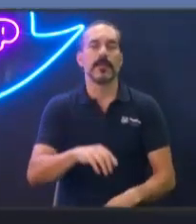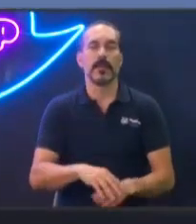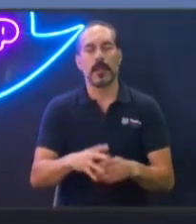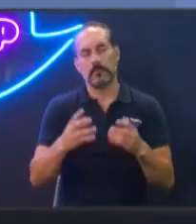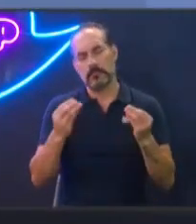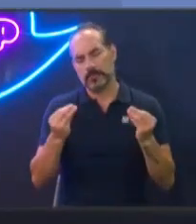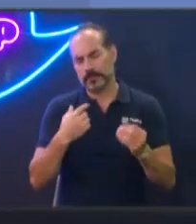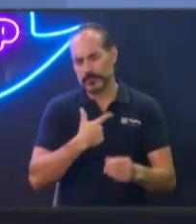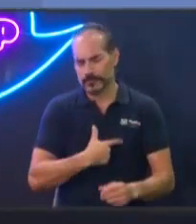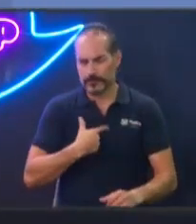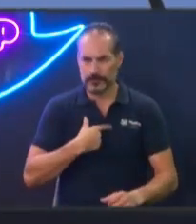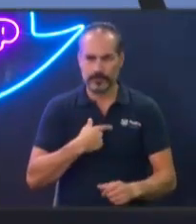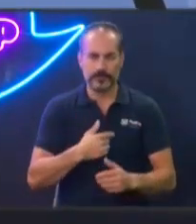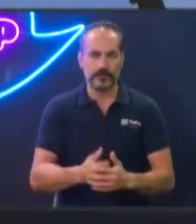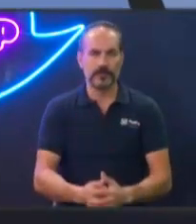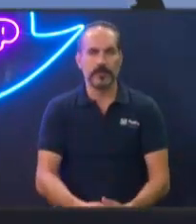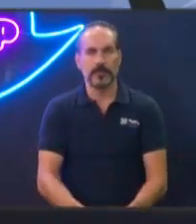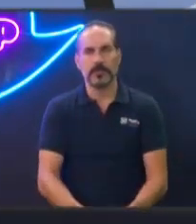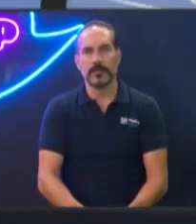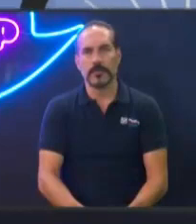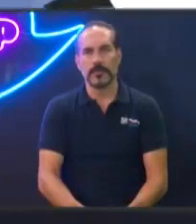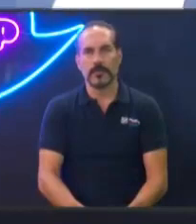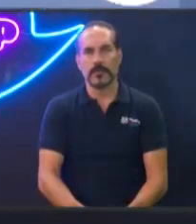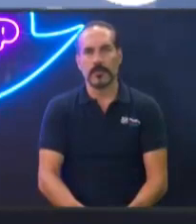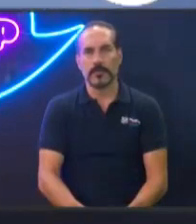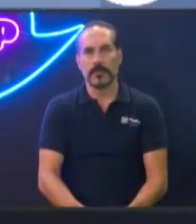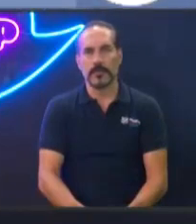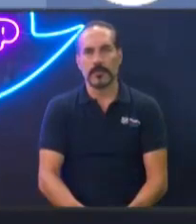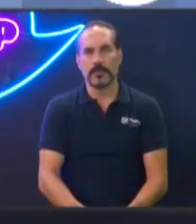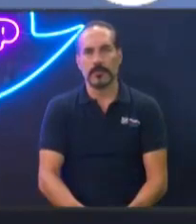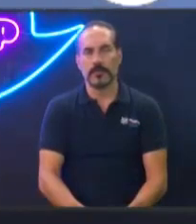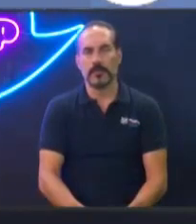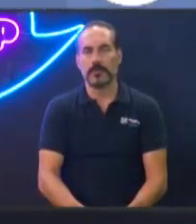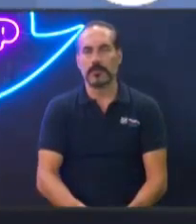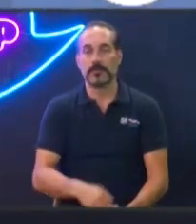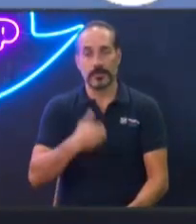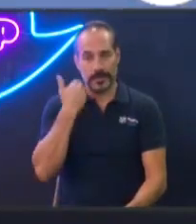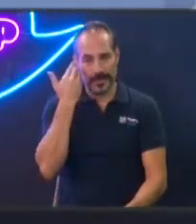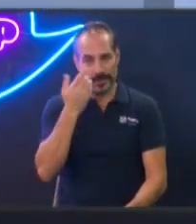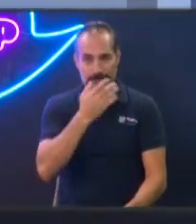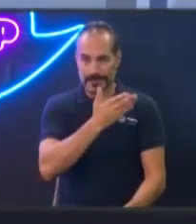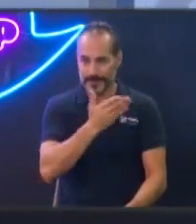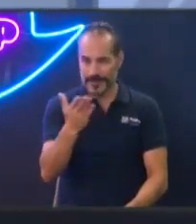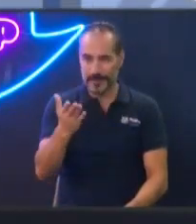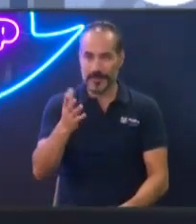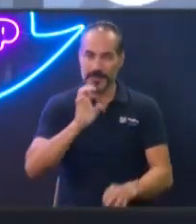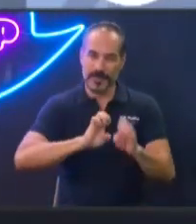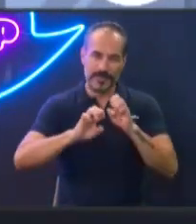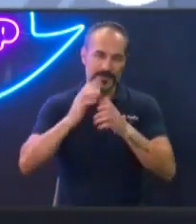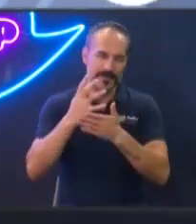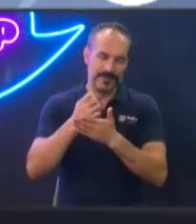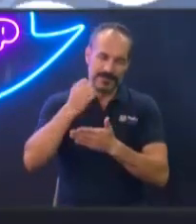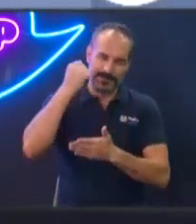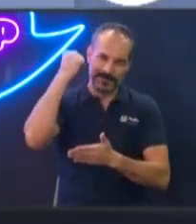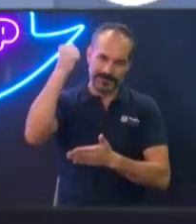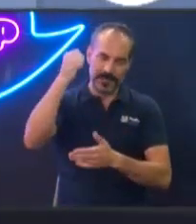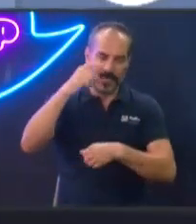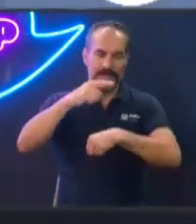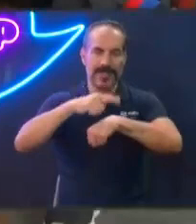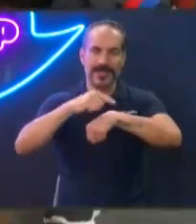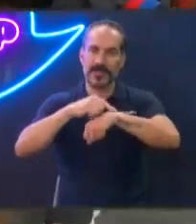pues mucho gusto y que pues sea todo un éxito este evento y Bueno ya el tiempo siempre es nuestro máximo